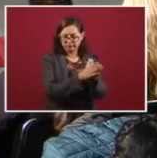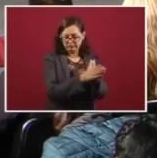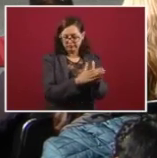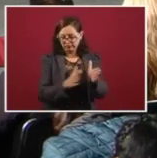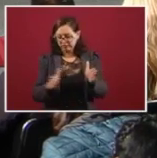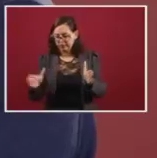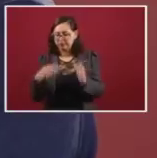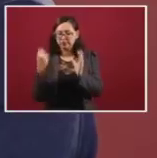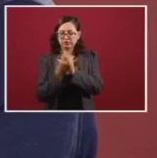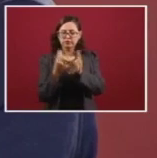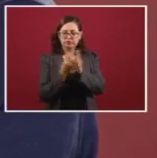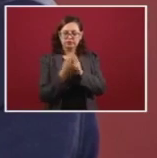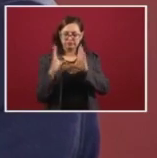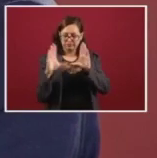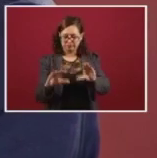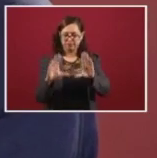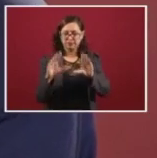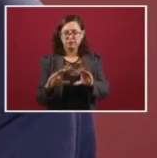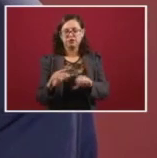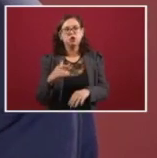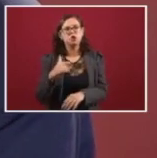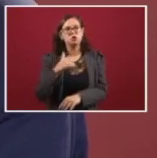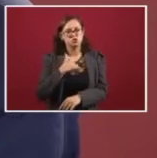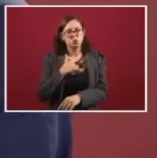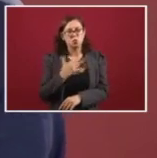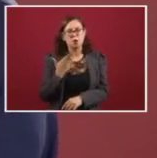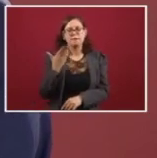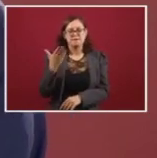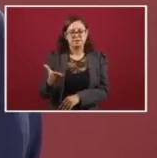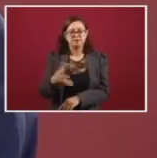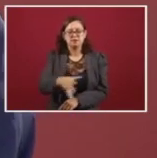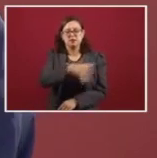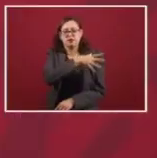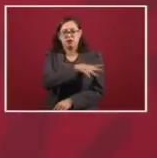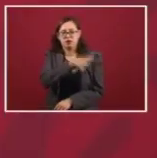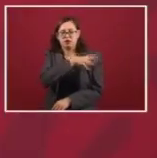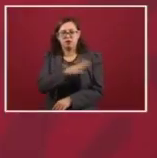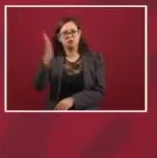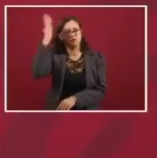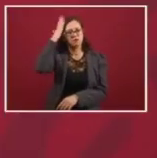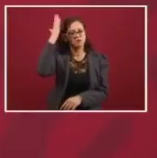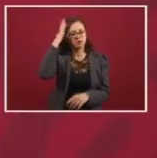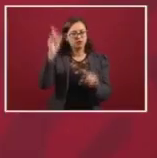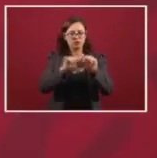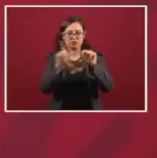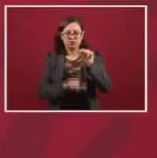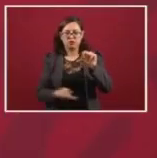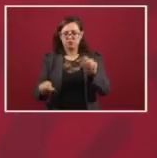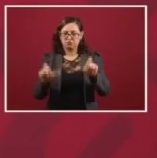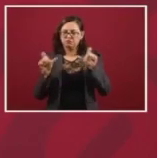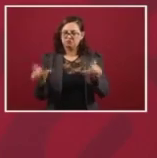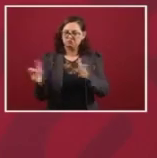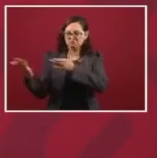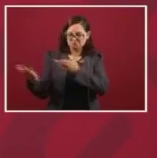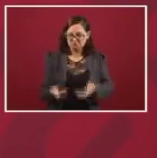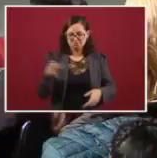Le voy a pedir al comandante de la Guardia Nacional que les informe sobre